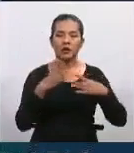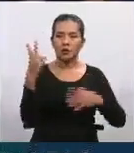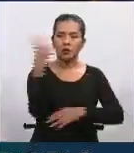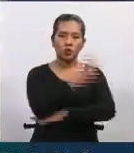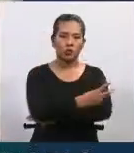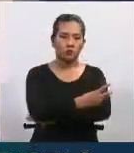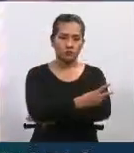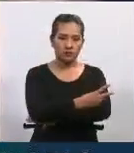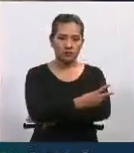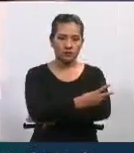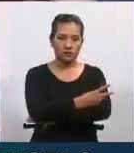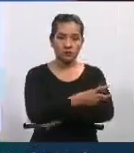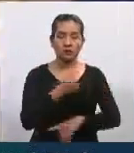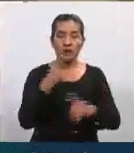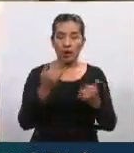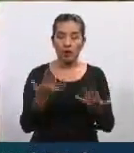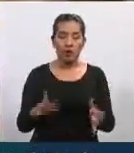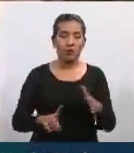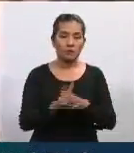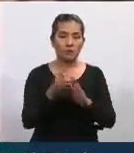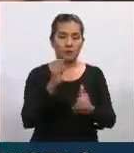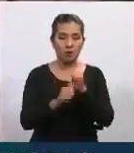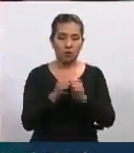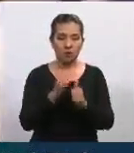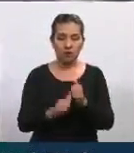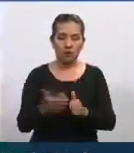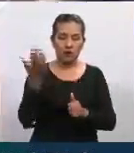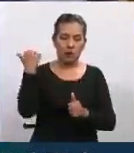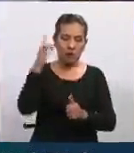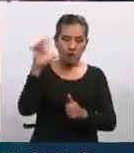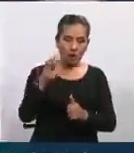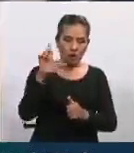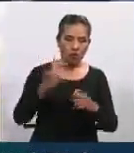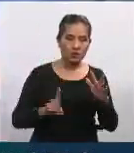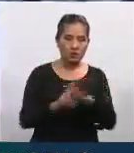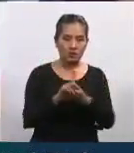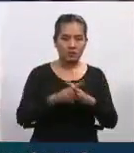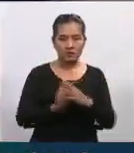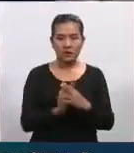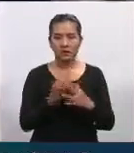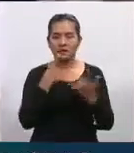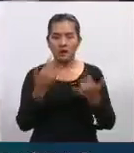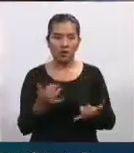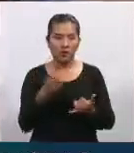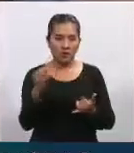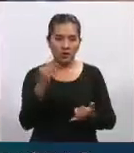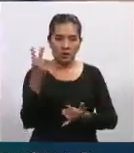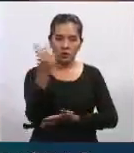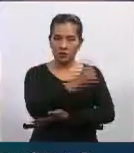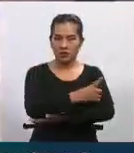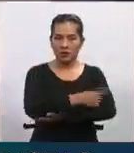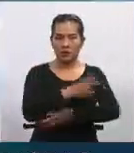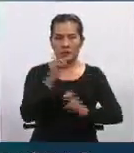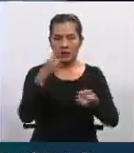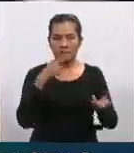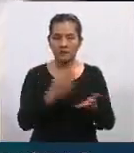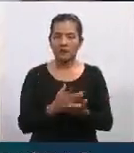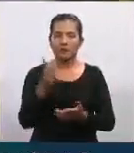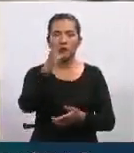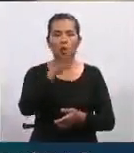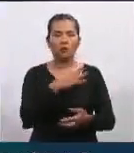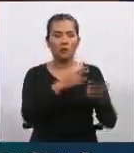horas. Tras los hechos suscitados la jornada del lunes en Santa Cruz, el secretario ejecutivo de la Central Obrera Boliviana, Juan Carlos